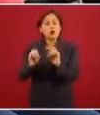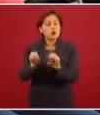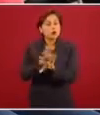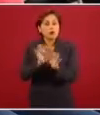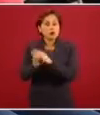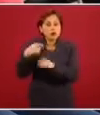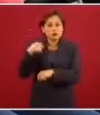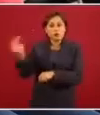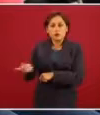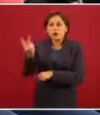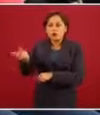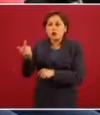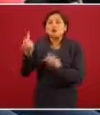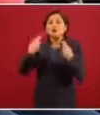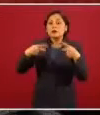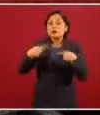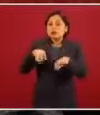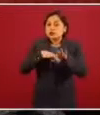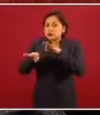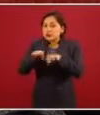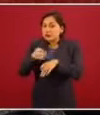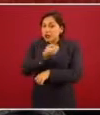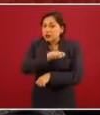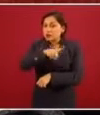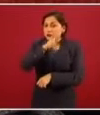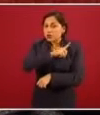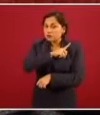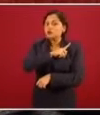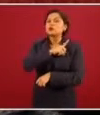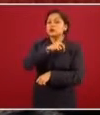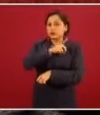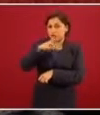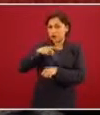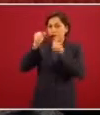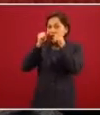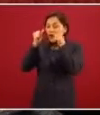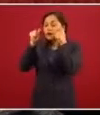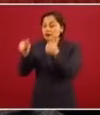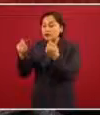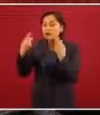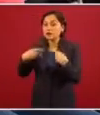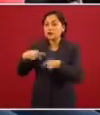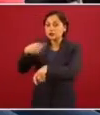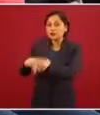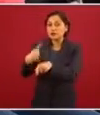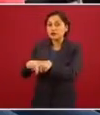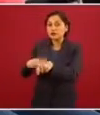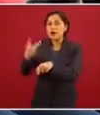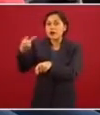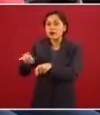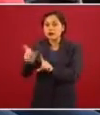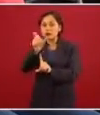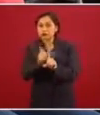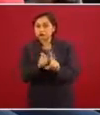y personal de enfermería que atiende a pacientes o que debería estar atendiendo pacientes con COVID, han dejado de trabajar por tener más de 60 años o alguna de